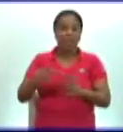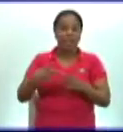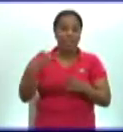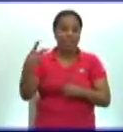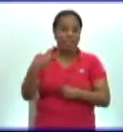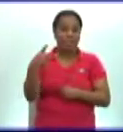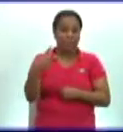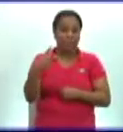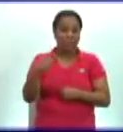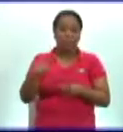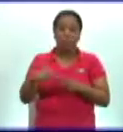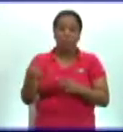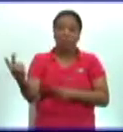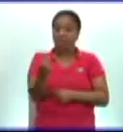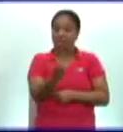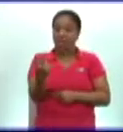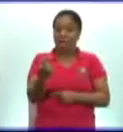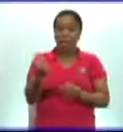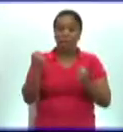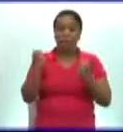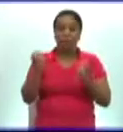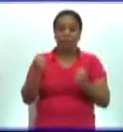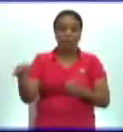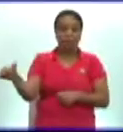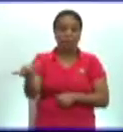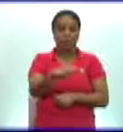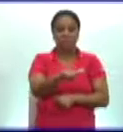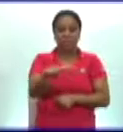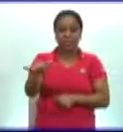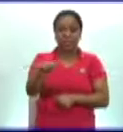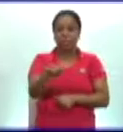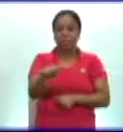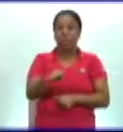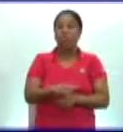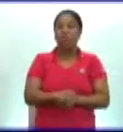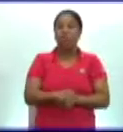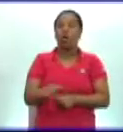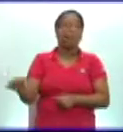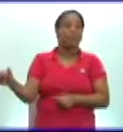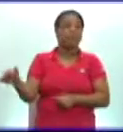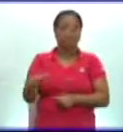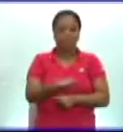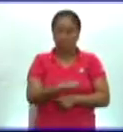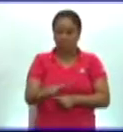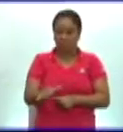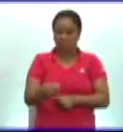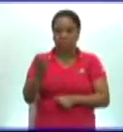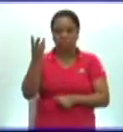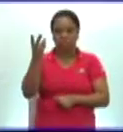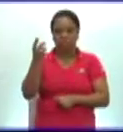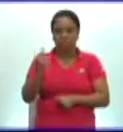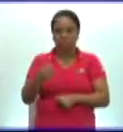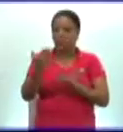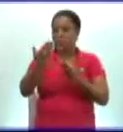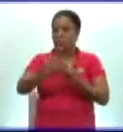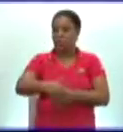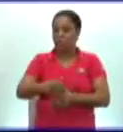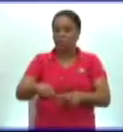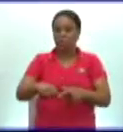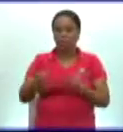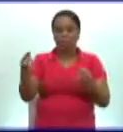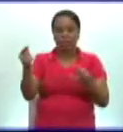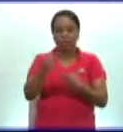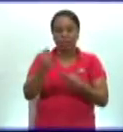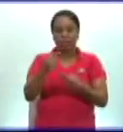ambas fuerzas van a ser de igual valor, dirección, pero en sentido